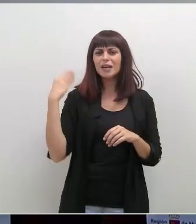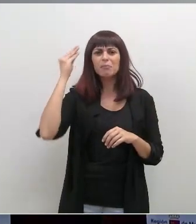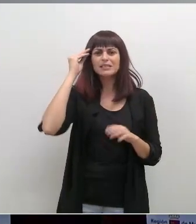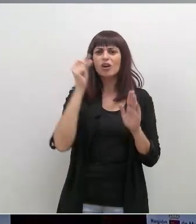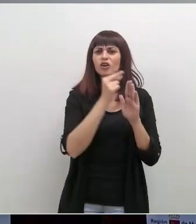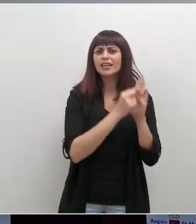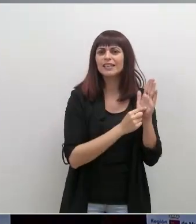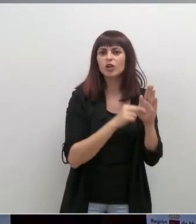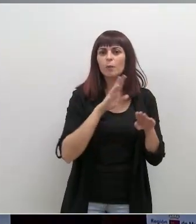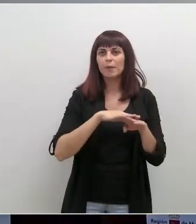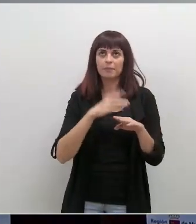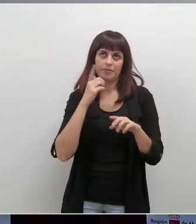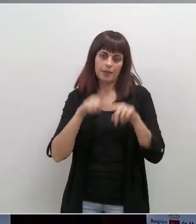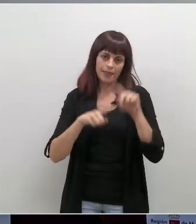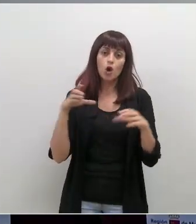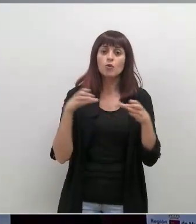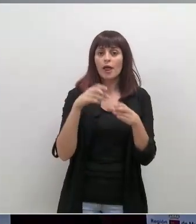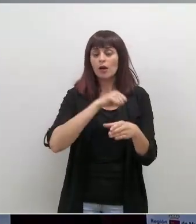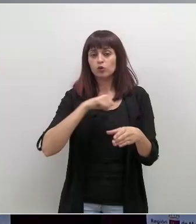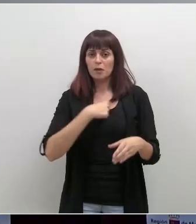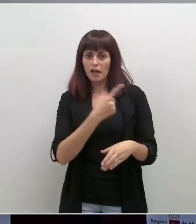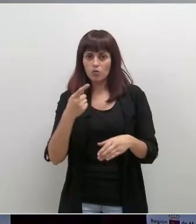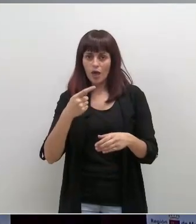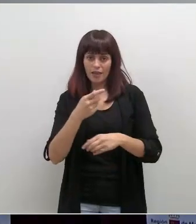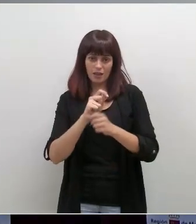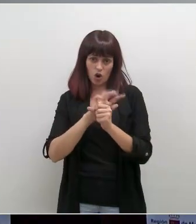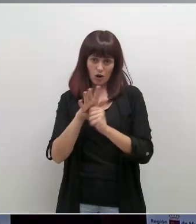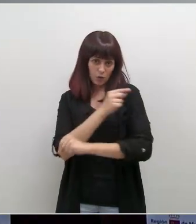a seguir para el reparto por comunidades de vacunas contra la COVID.